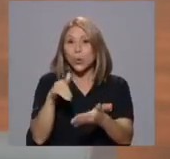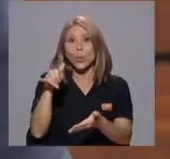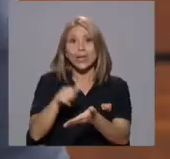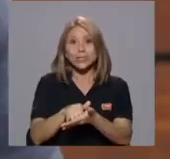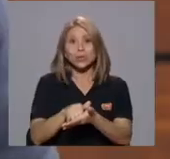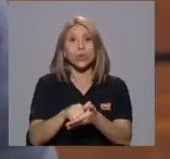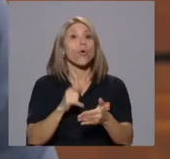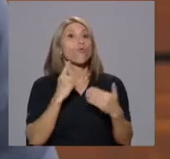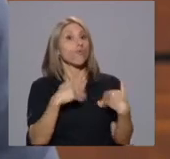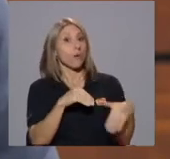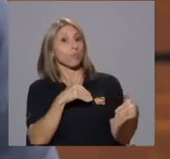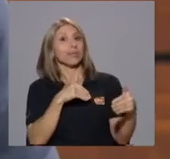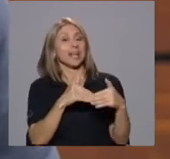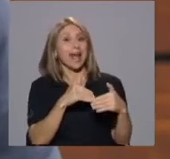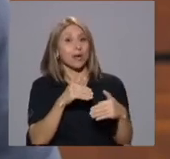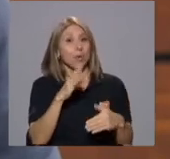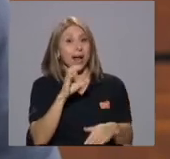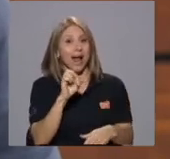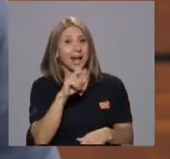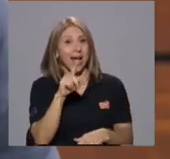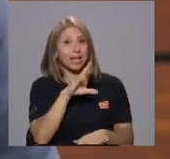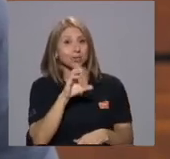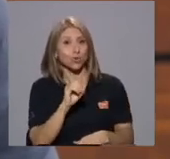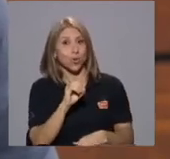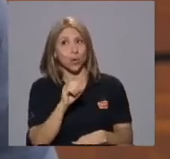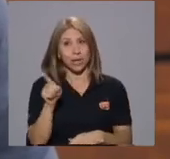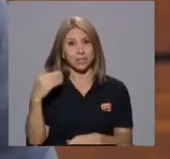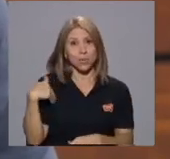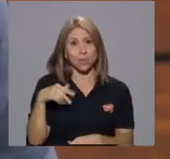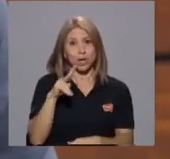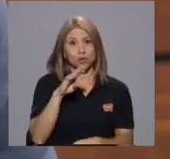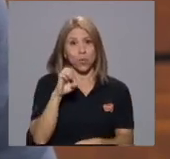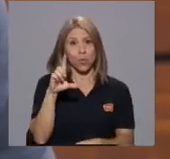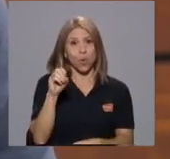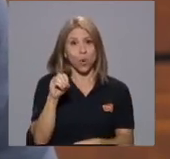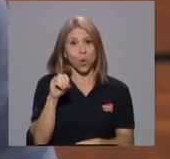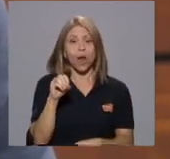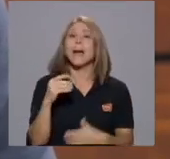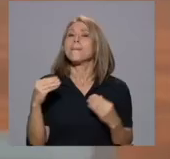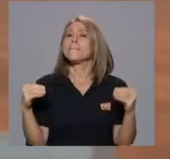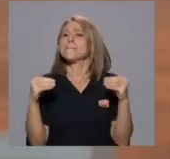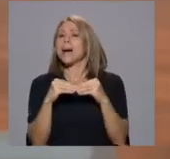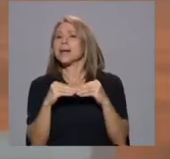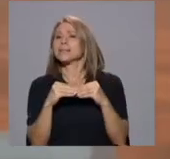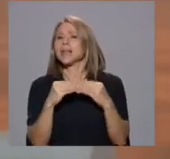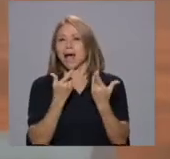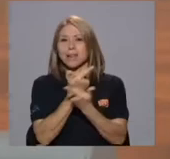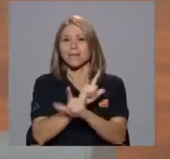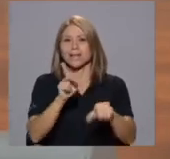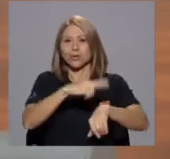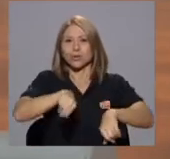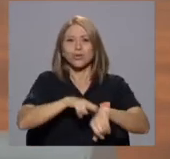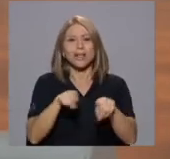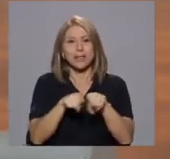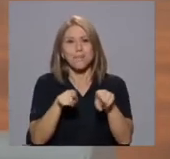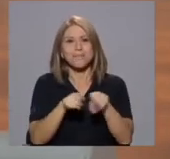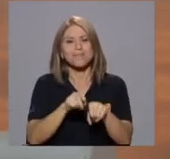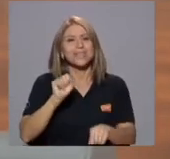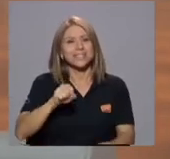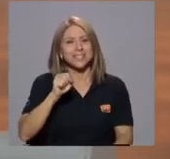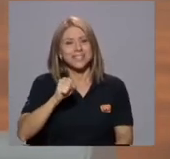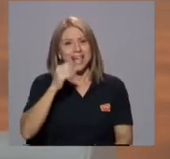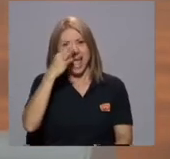cercano a Carazo, Rómulo. Más que todo a Liberación Nacional también, ¿verdad? También, Sí, también. sí, sí. A Figueres, fue